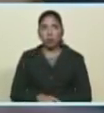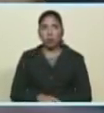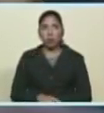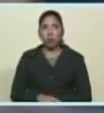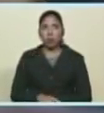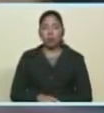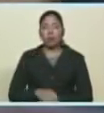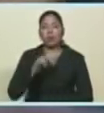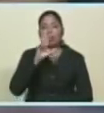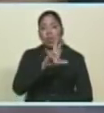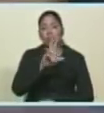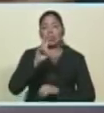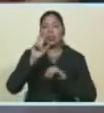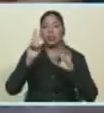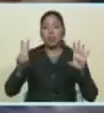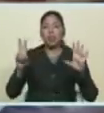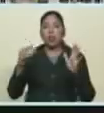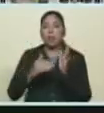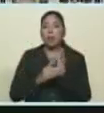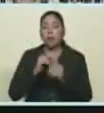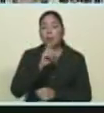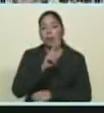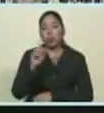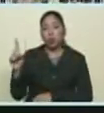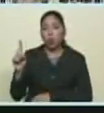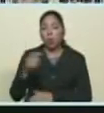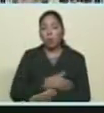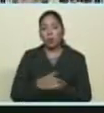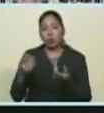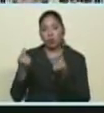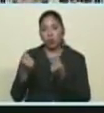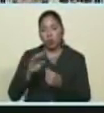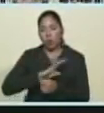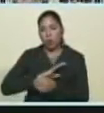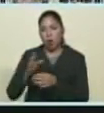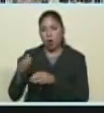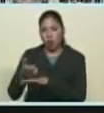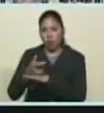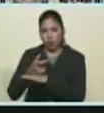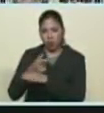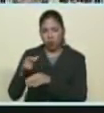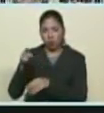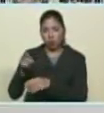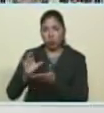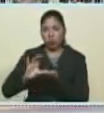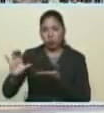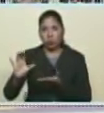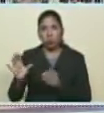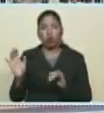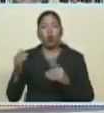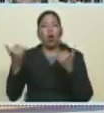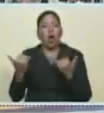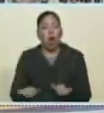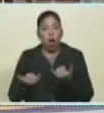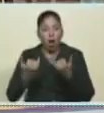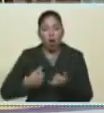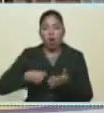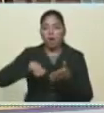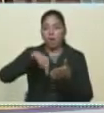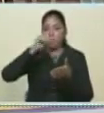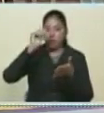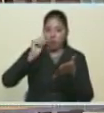37 mil 21 millones de bolívares para la gobernación. Voy a proceder a firmar y